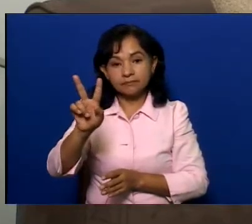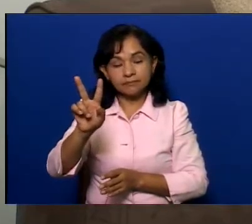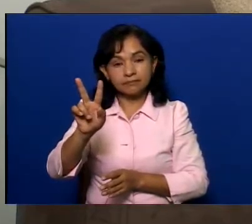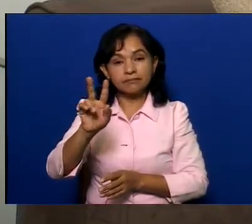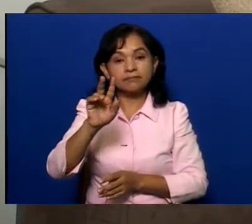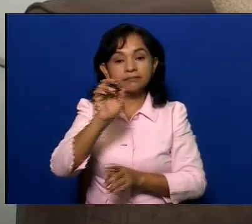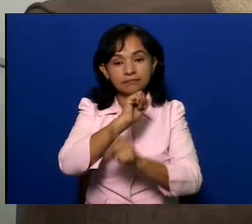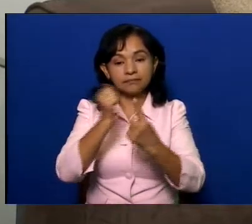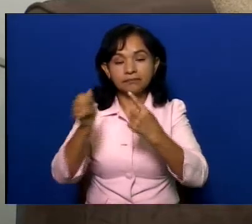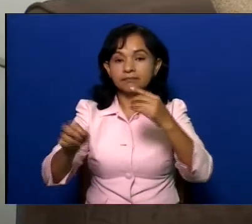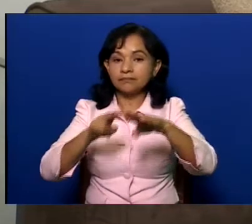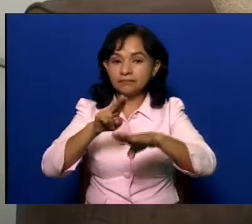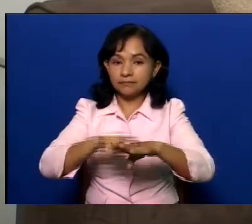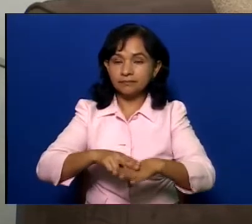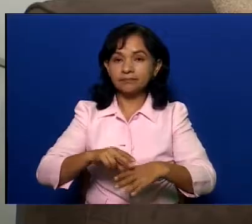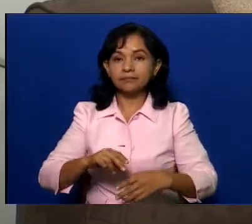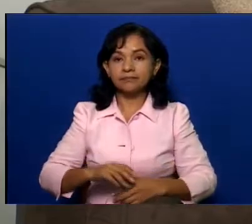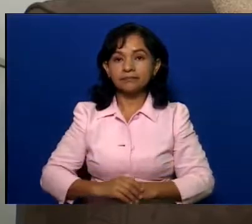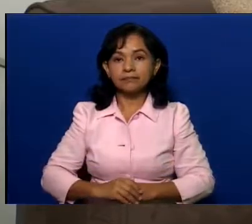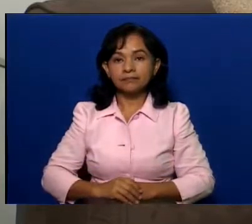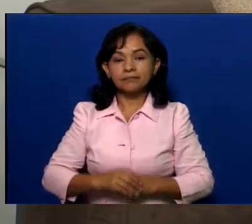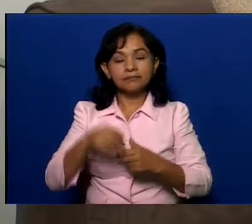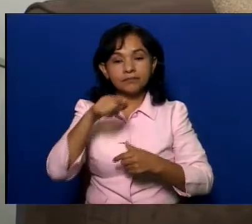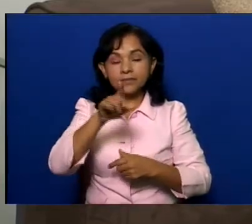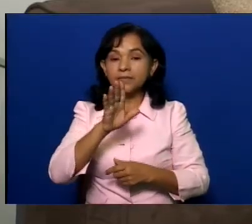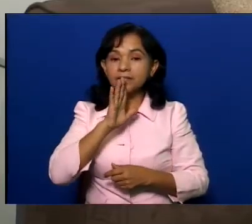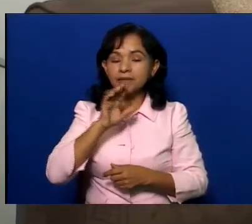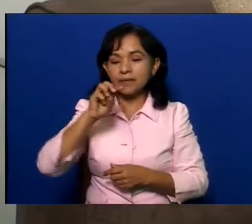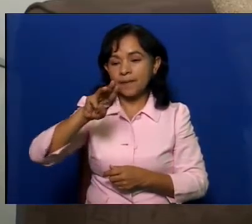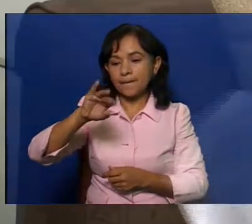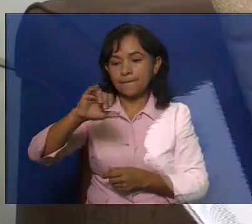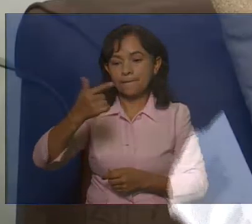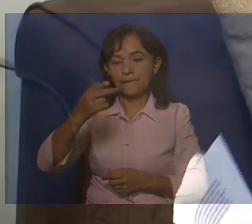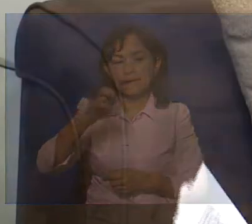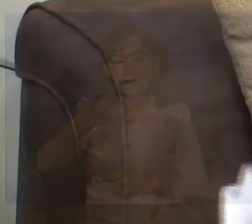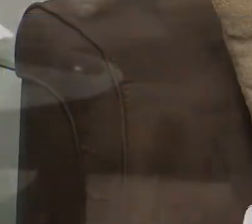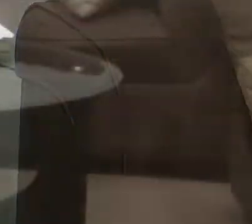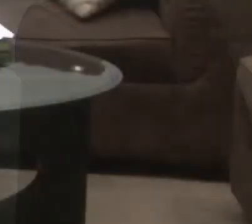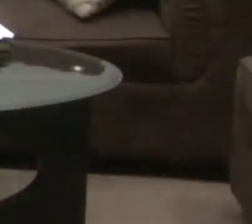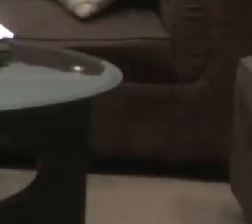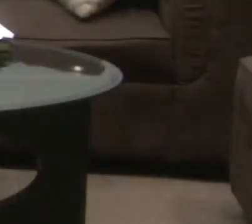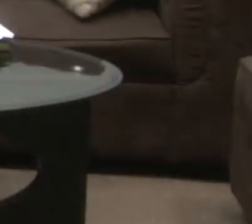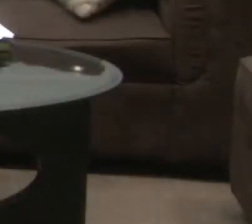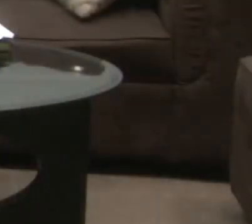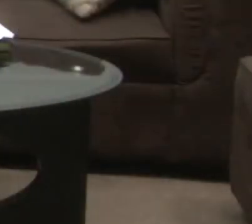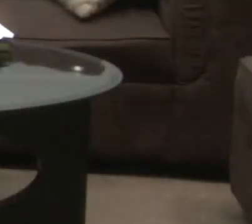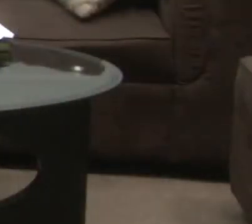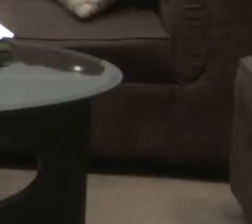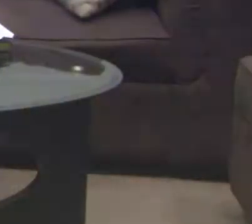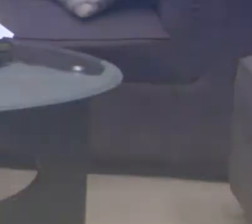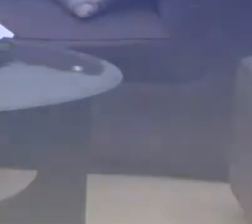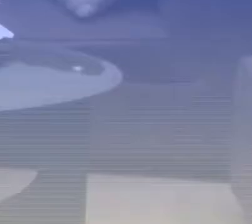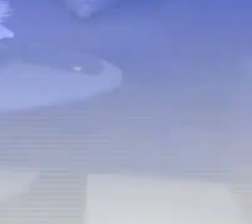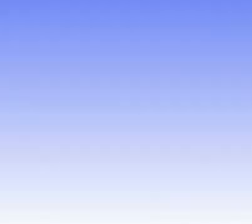esas cosas que ayudan a la producción para controlar las plagas y también puedan